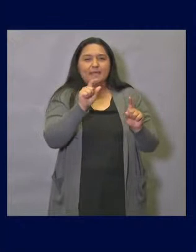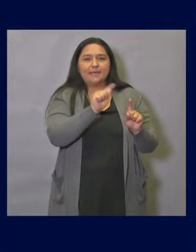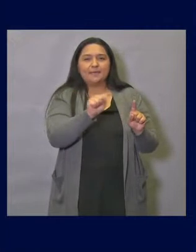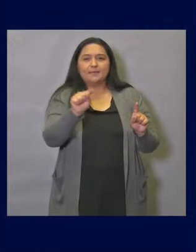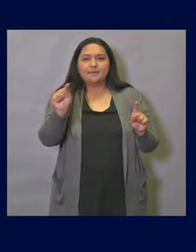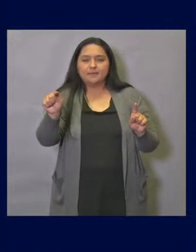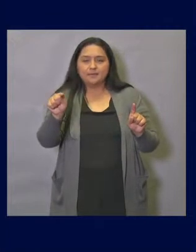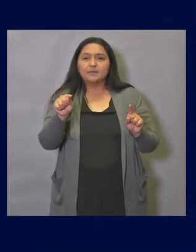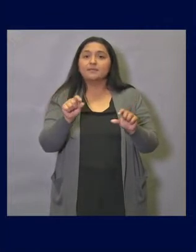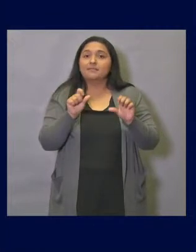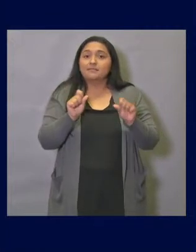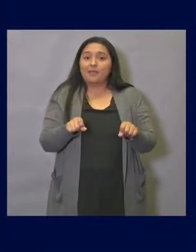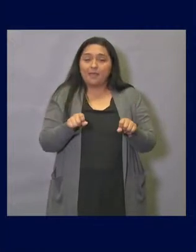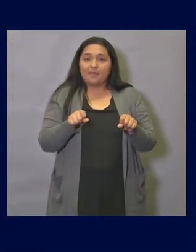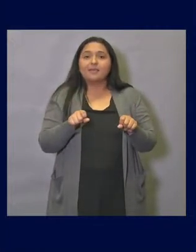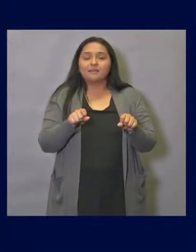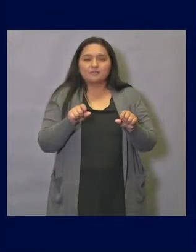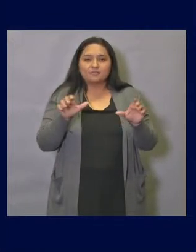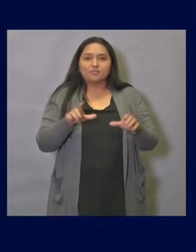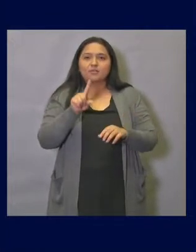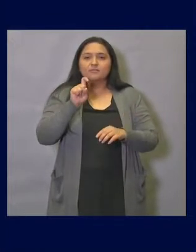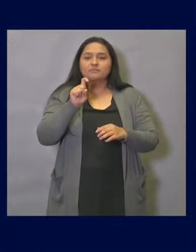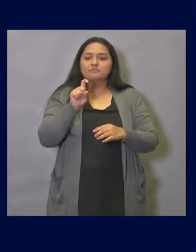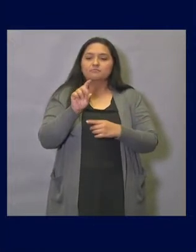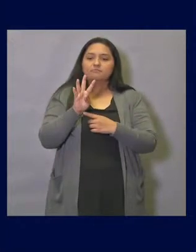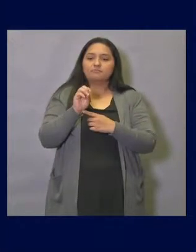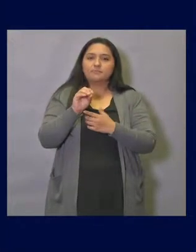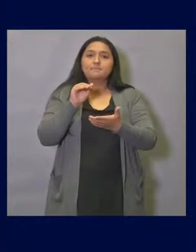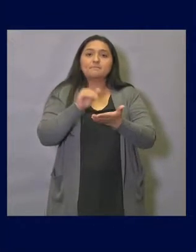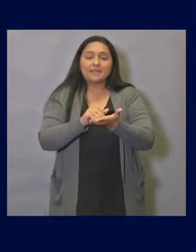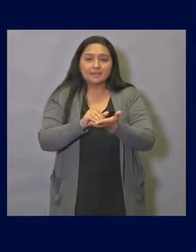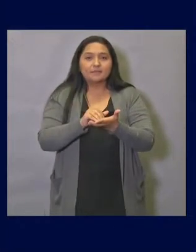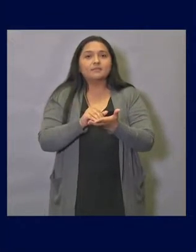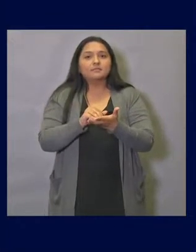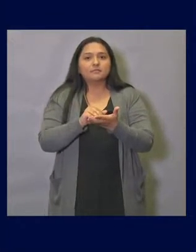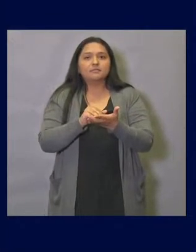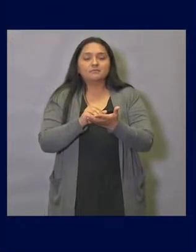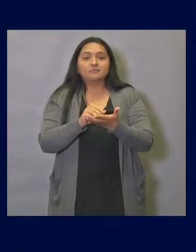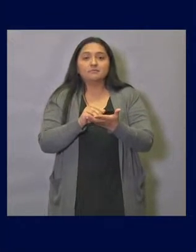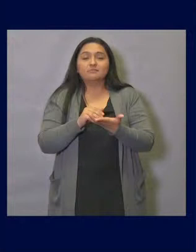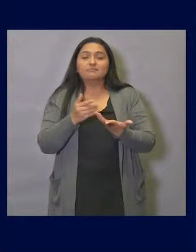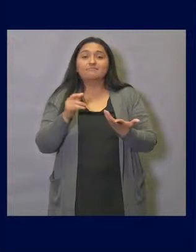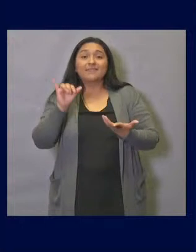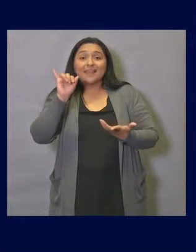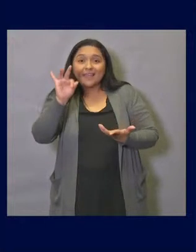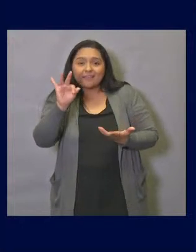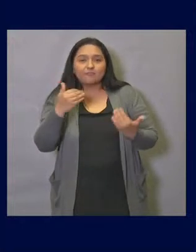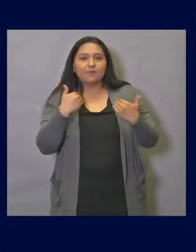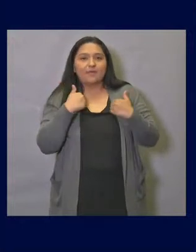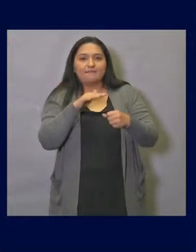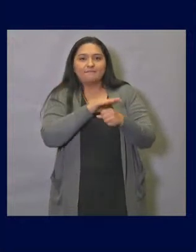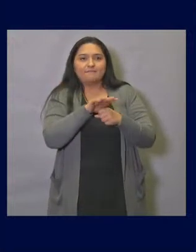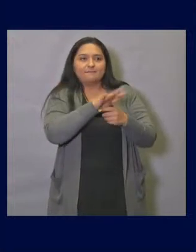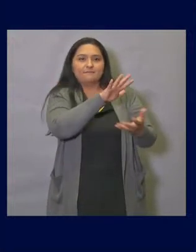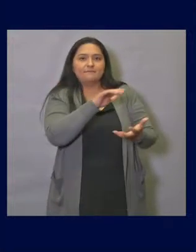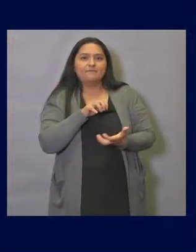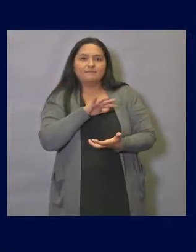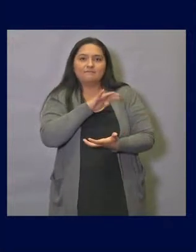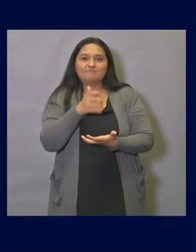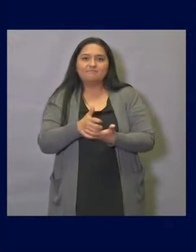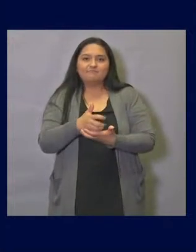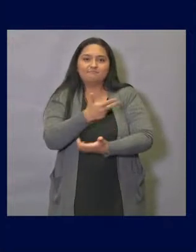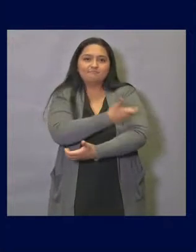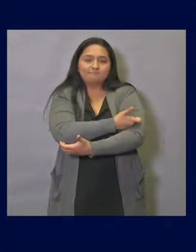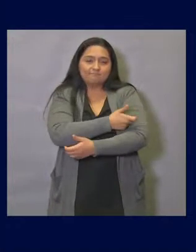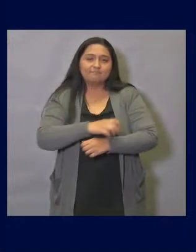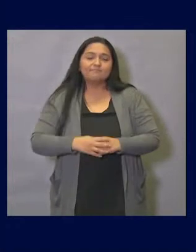proporcionar 142,000 dosis adicionales esta semana si hubiese suficiente suministro de vacunas. Sin